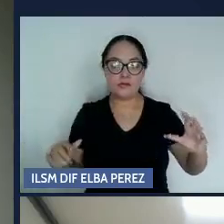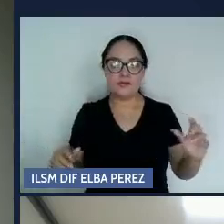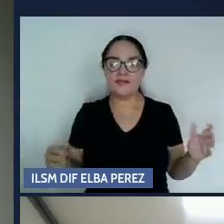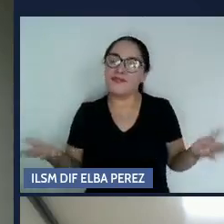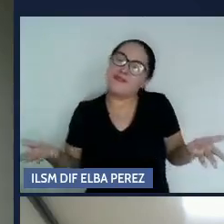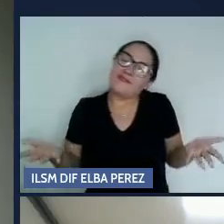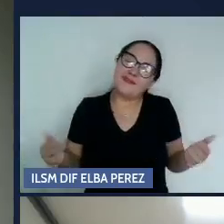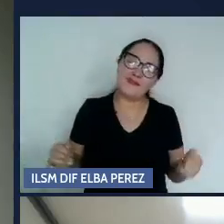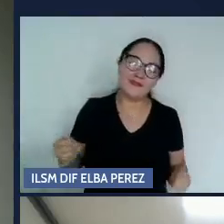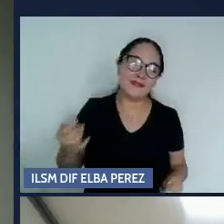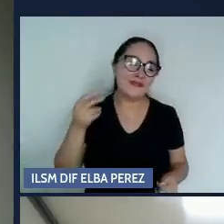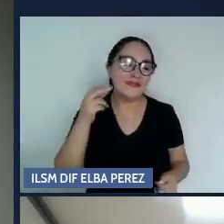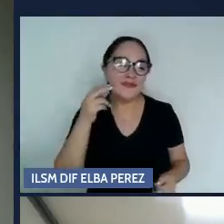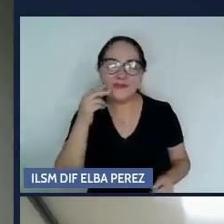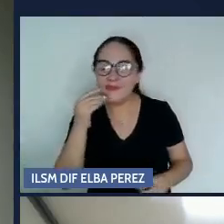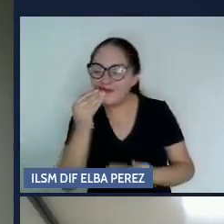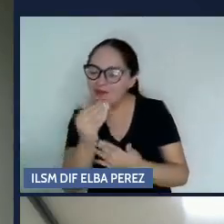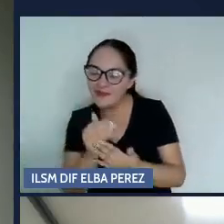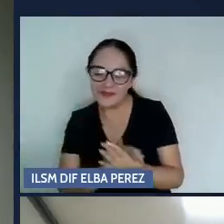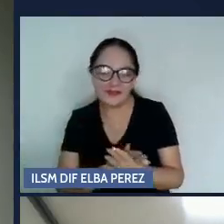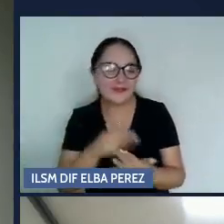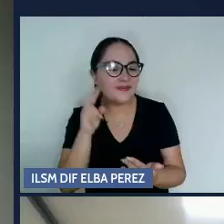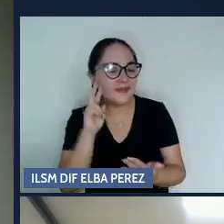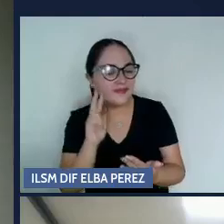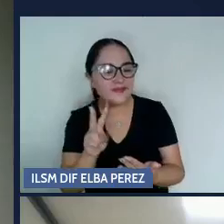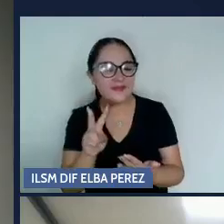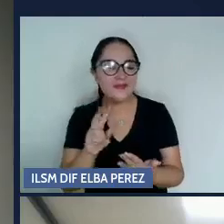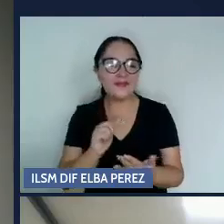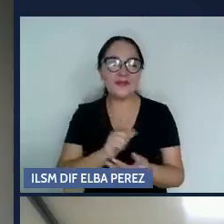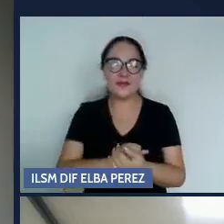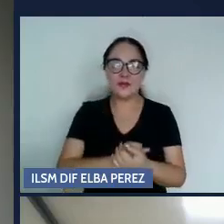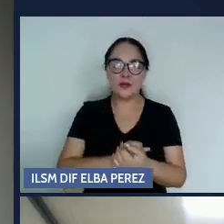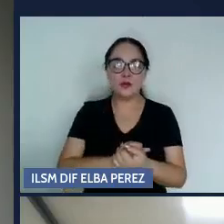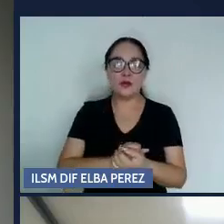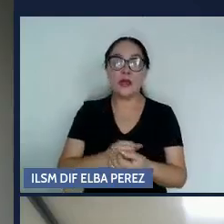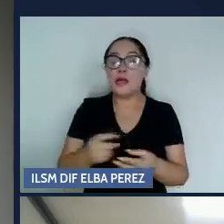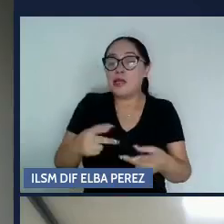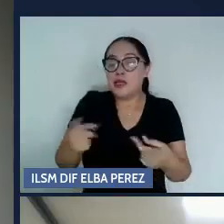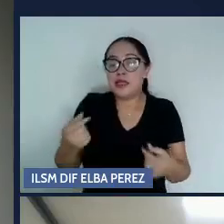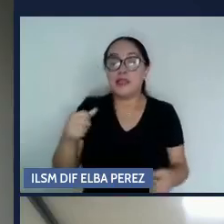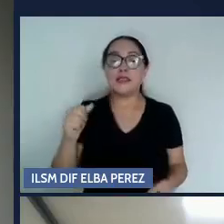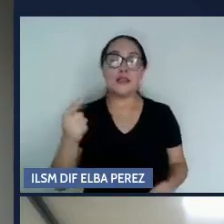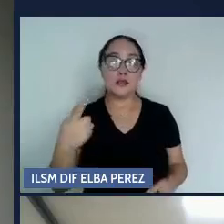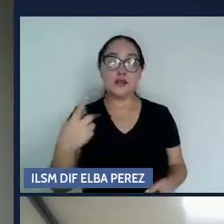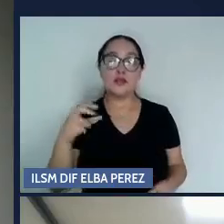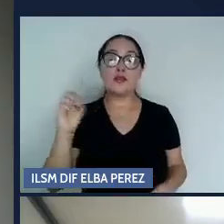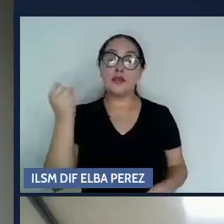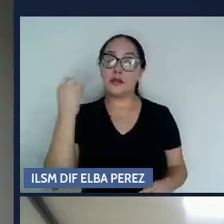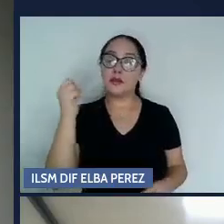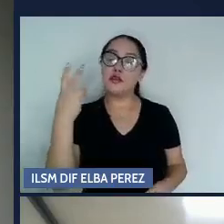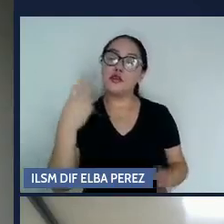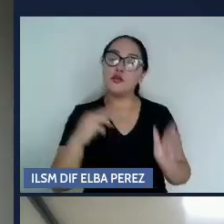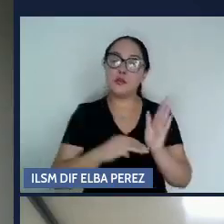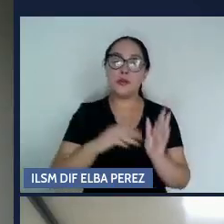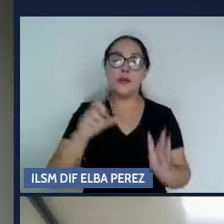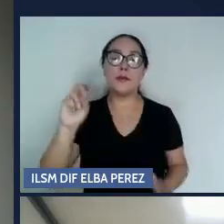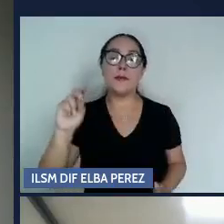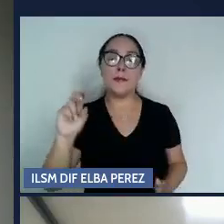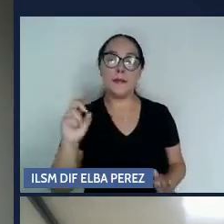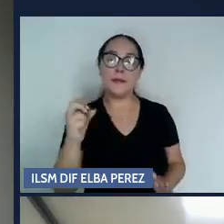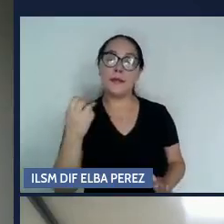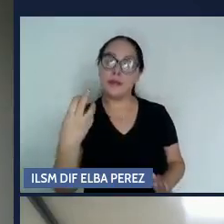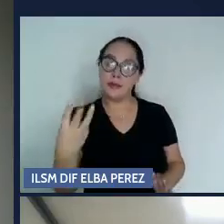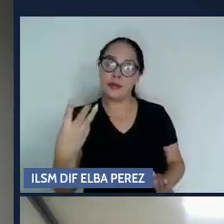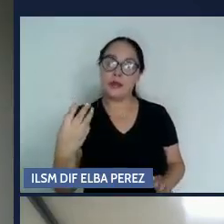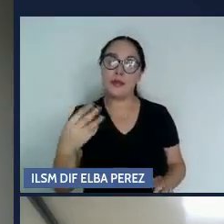la ciudadanía. Dio inicio el pasado 7 de septiembre de 2023 y va a finalizar el del primer